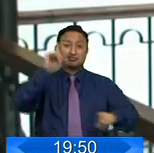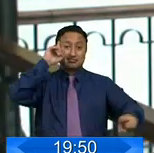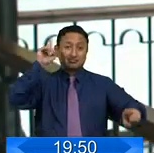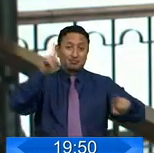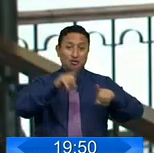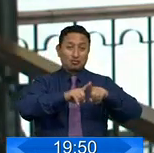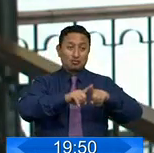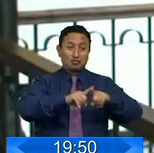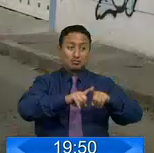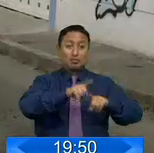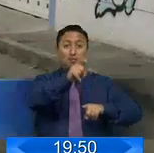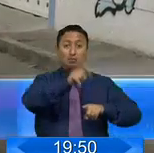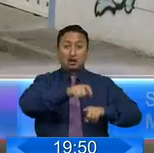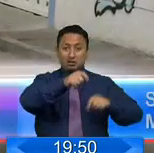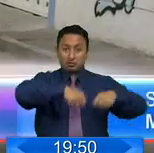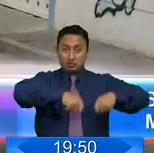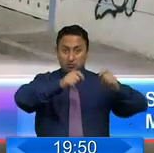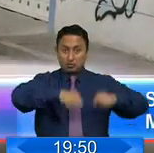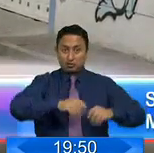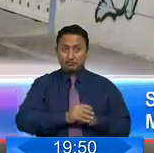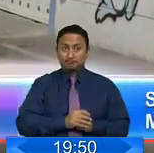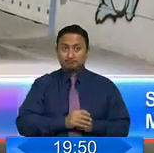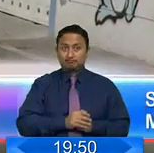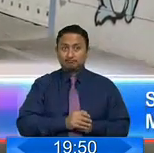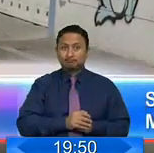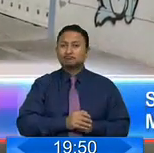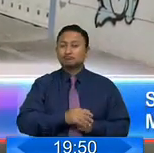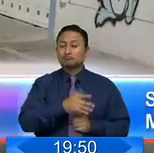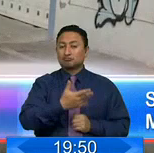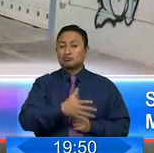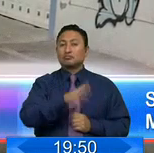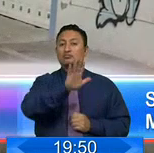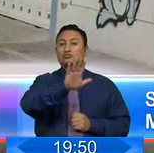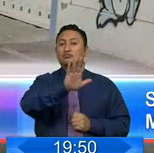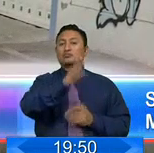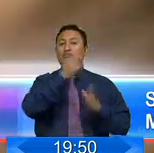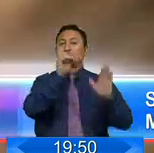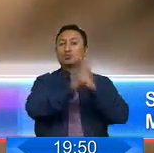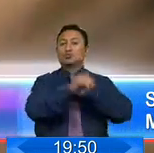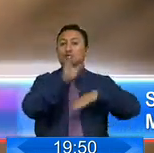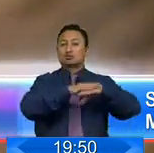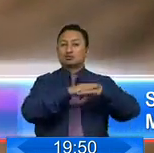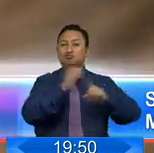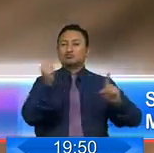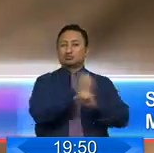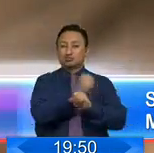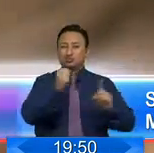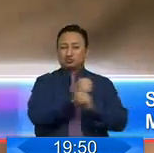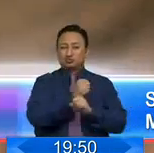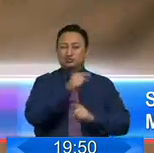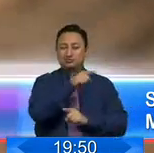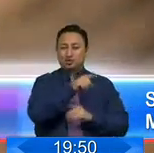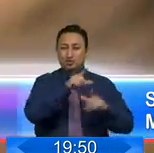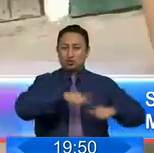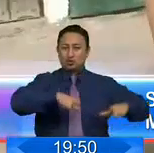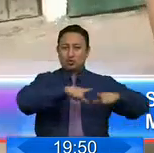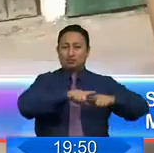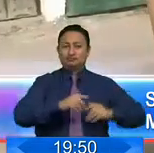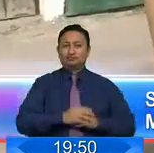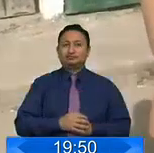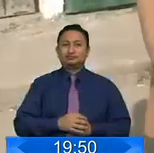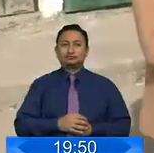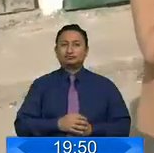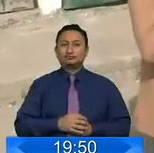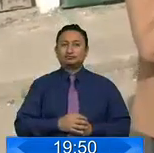la asignataria. En todo caso, se conoce que serían 5 las denuncias por supuestos maltratos a menores en estos centros,